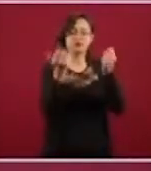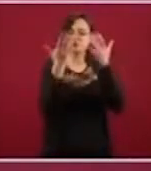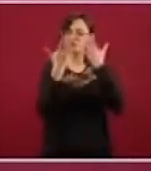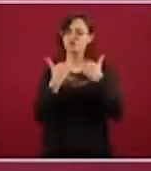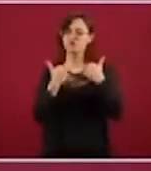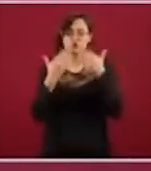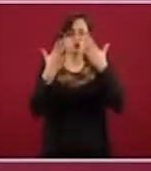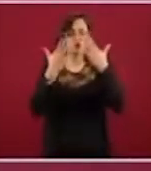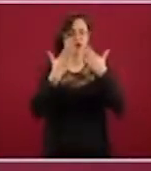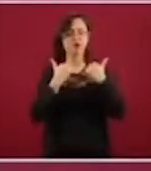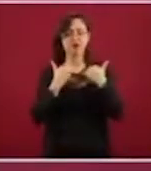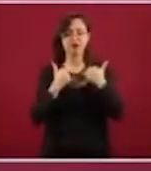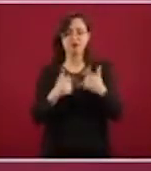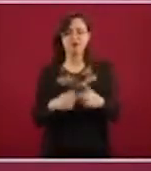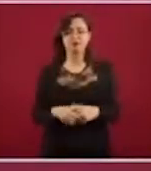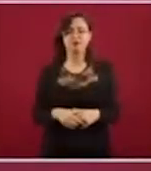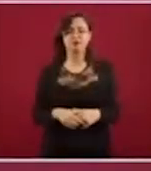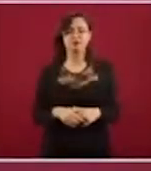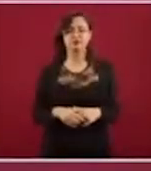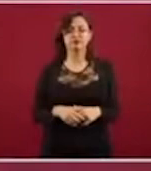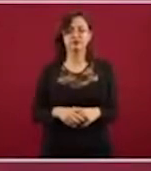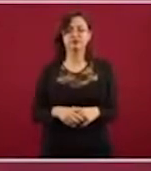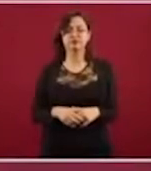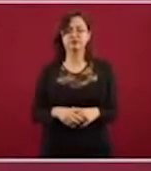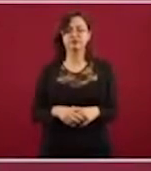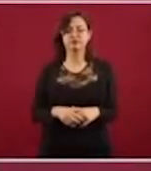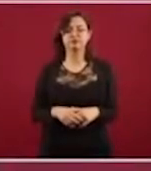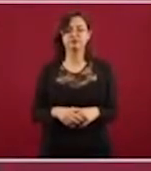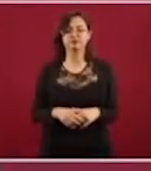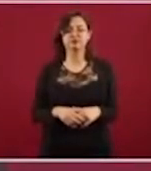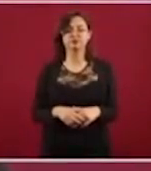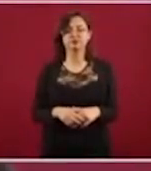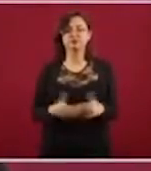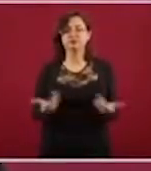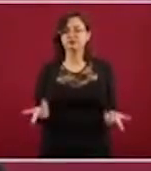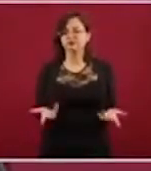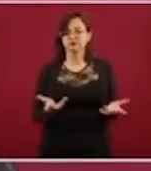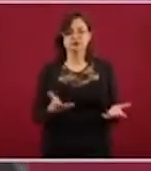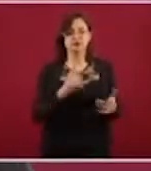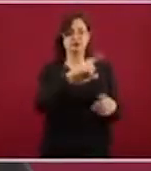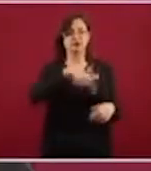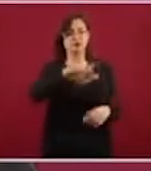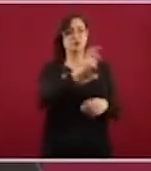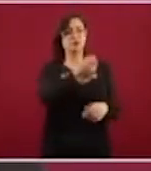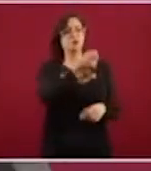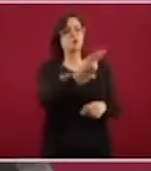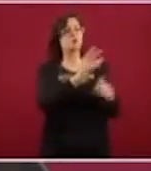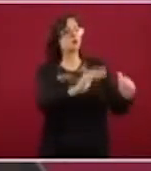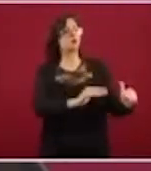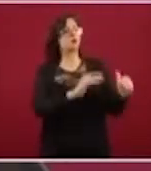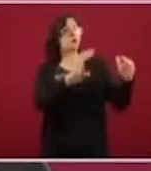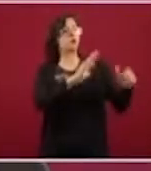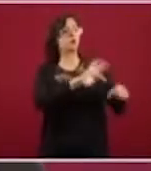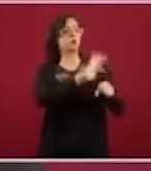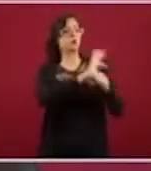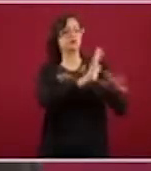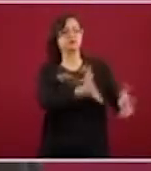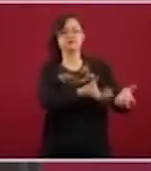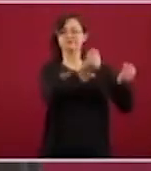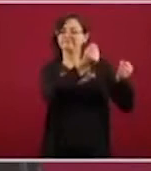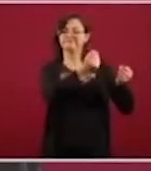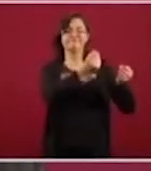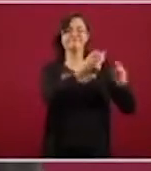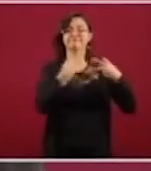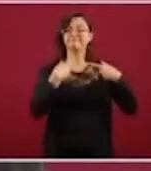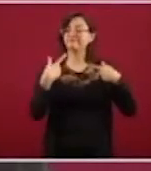para los de arriba el rescate es para millones de mexicanos que